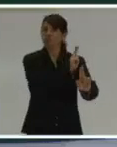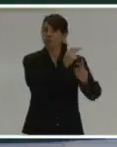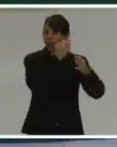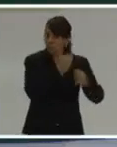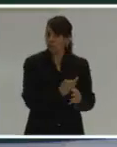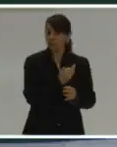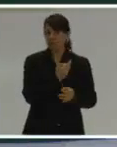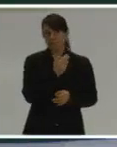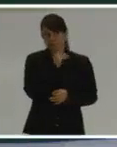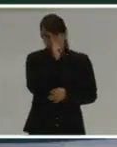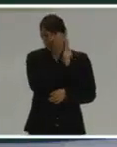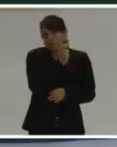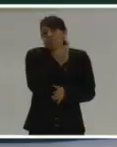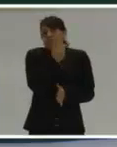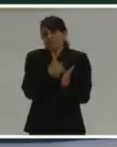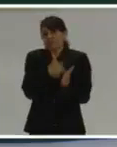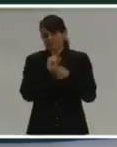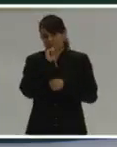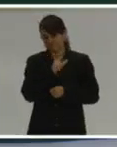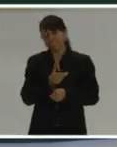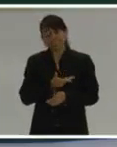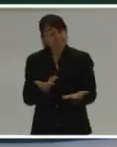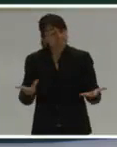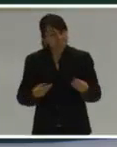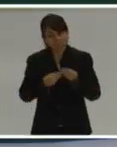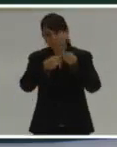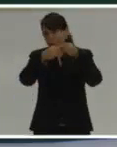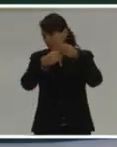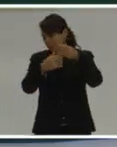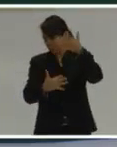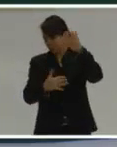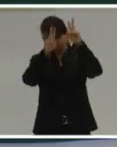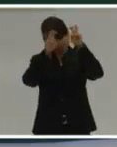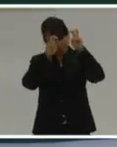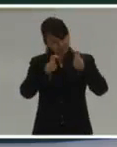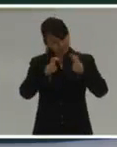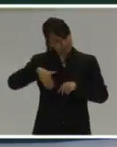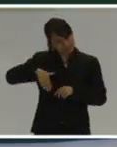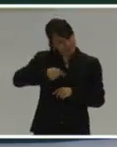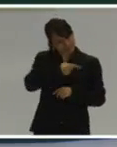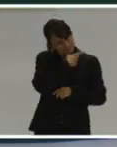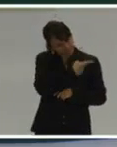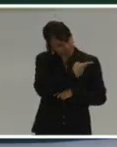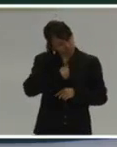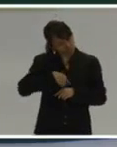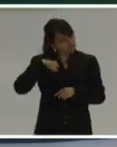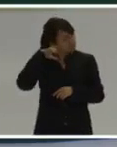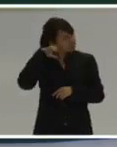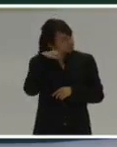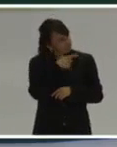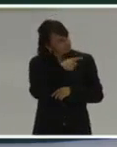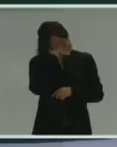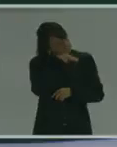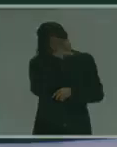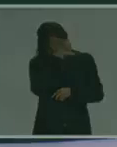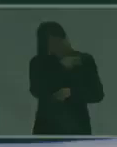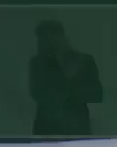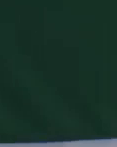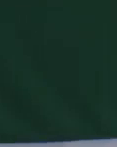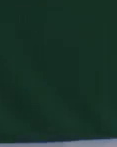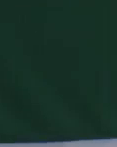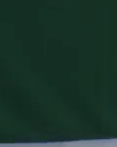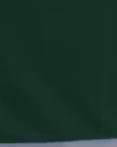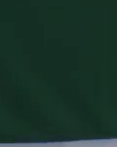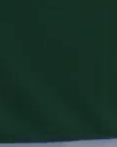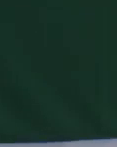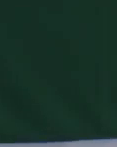Bueno, en fin, sin duda son muchos los temas que me hace reflexionar su conferencia. El Tribunal Electoral del Poder